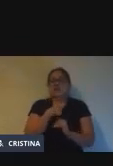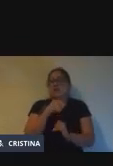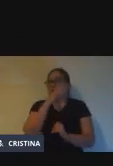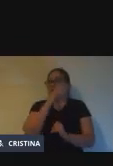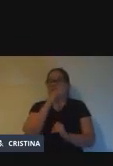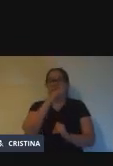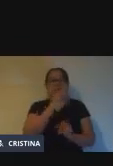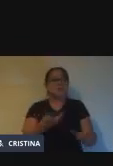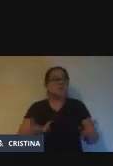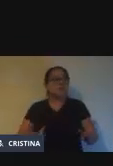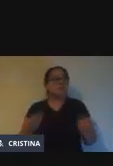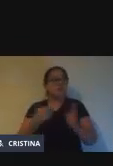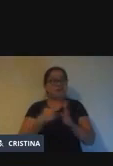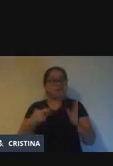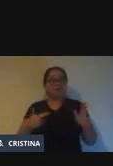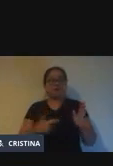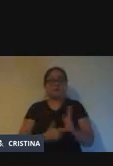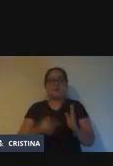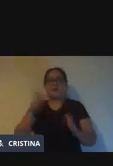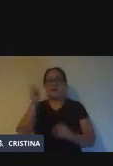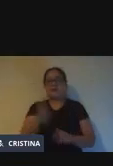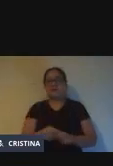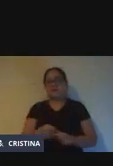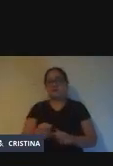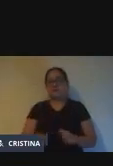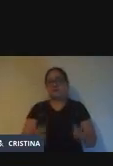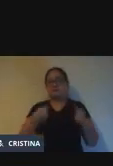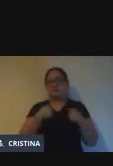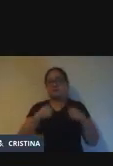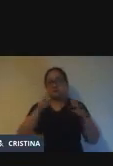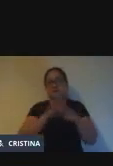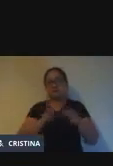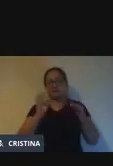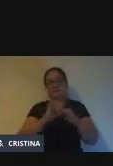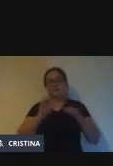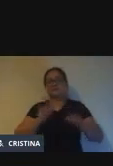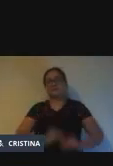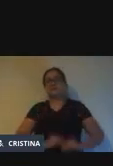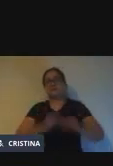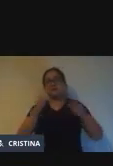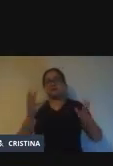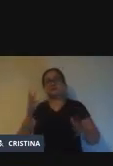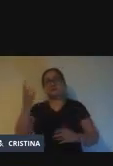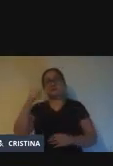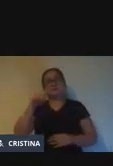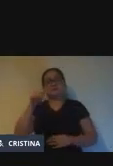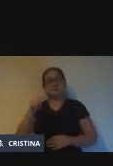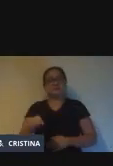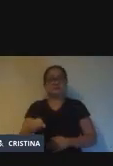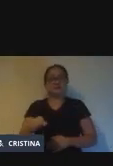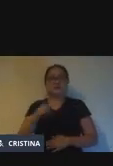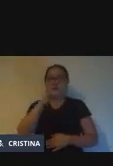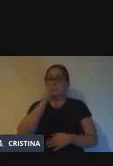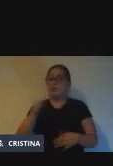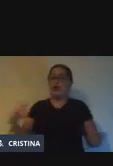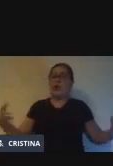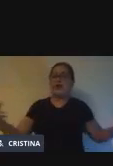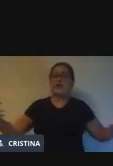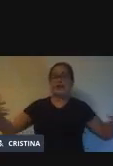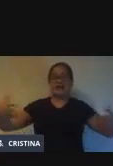manera muy clara para la convivencia, o el no poder tocarnos o el no